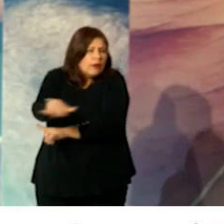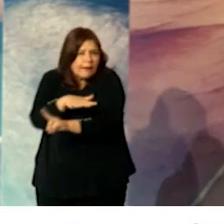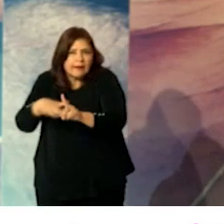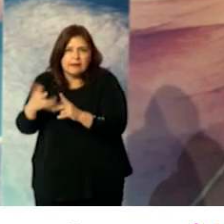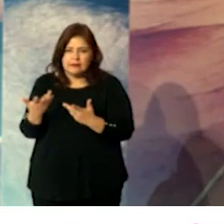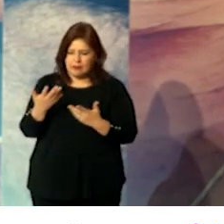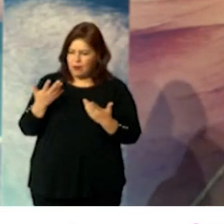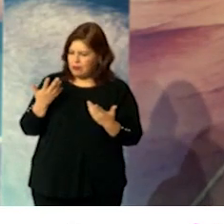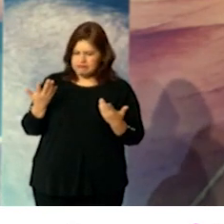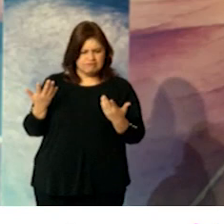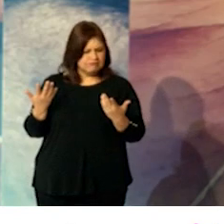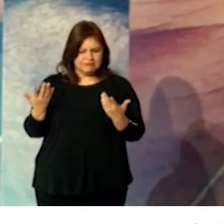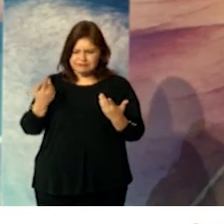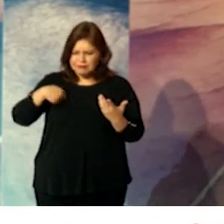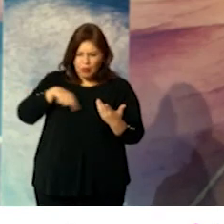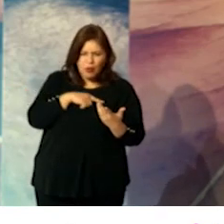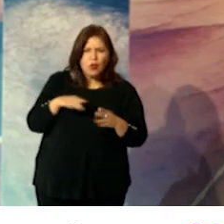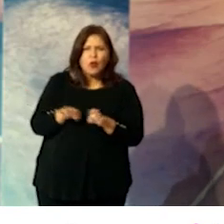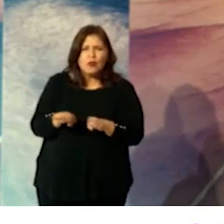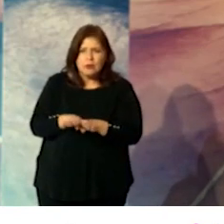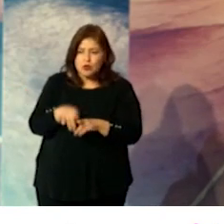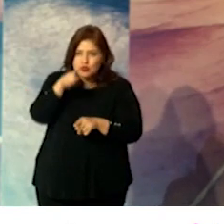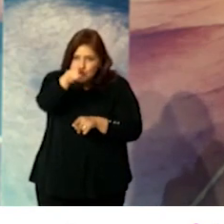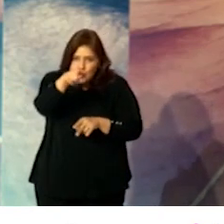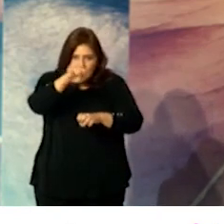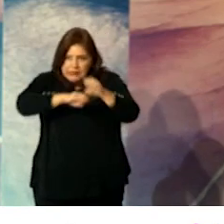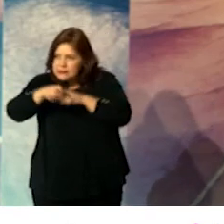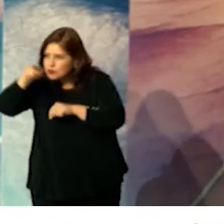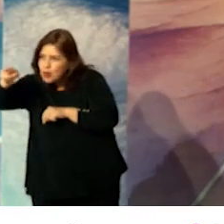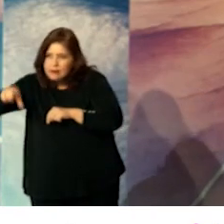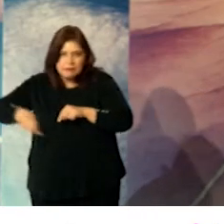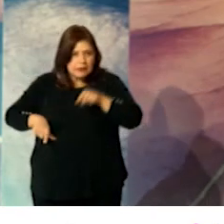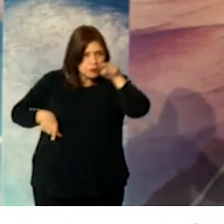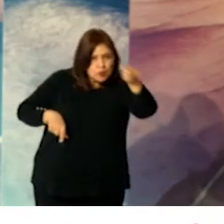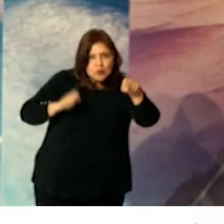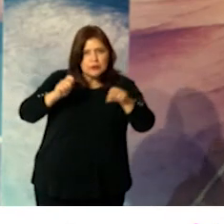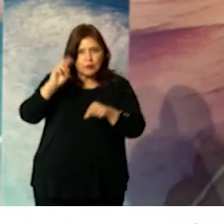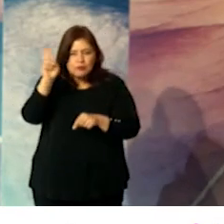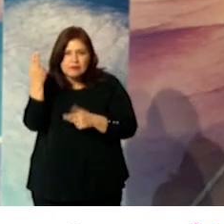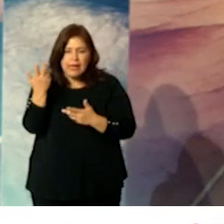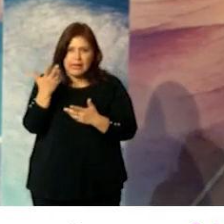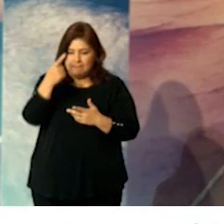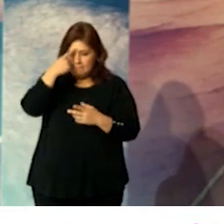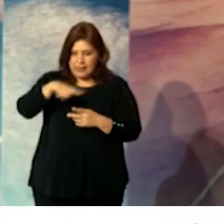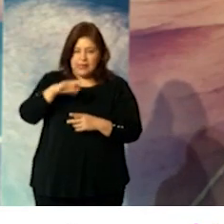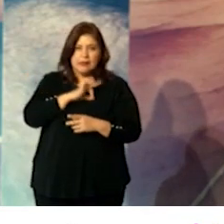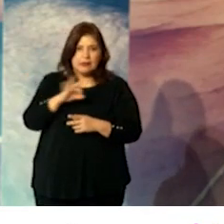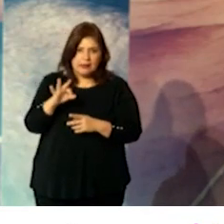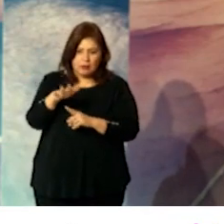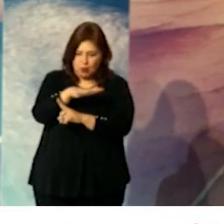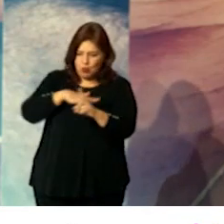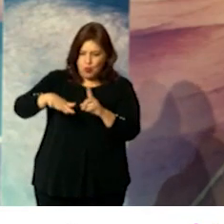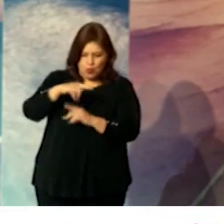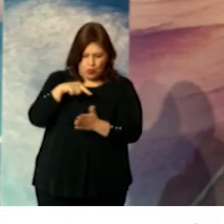¿Cómo nosotros, tú en la empresa, tú en el gobierno, tú en la universidad, qué espacios nosotros que tenemos, sí,